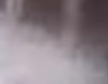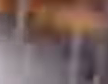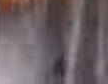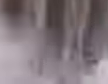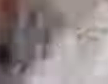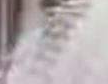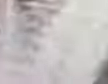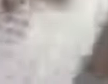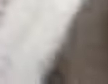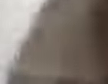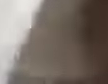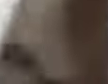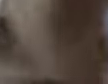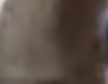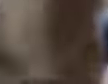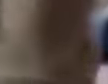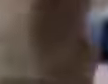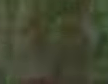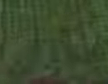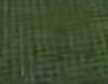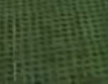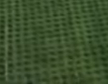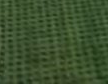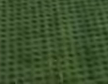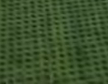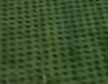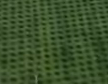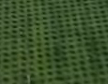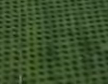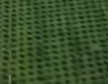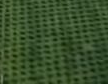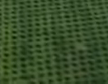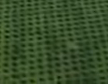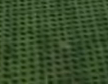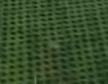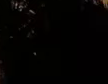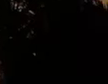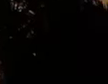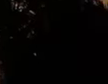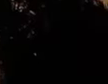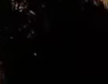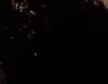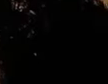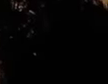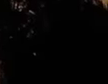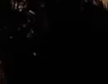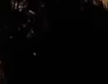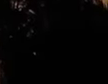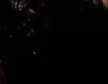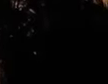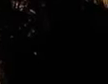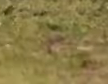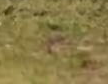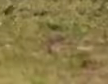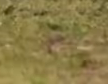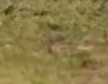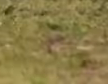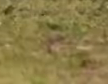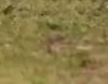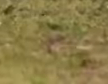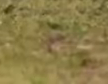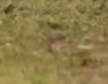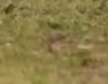y viviré con honor, porque tú eres mi gran Casanare,